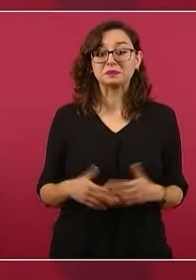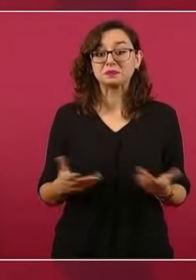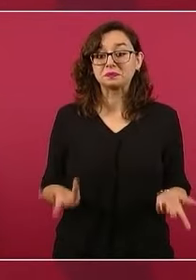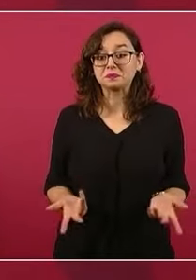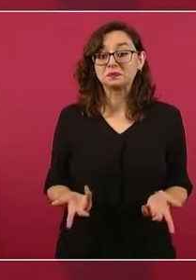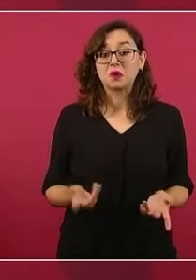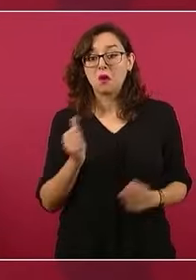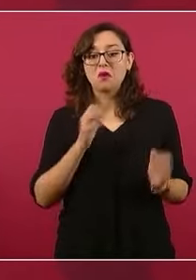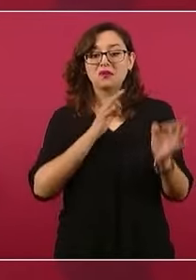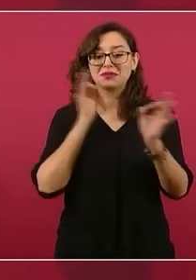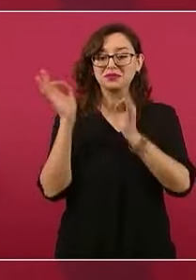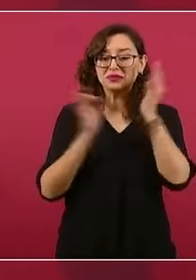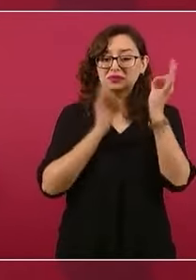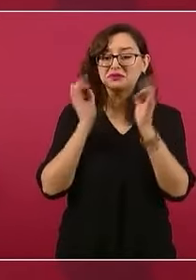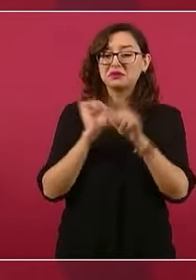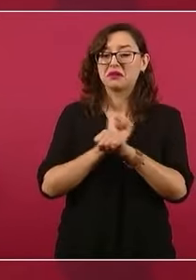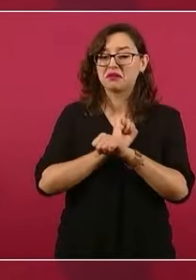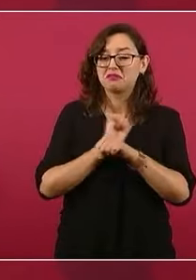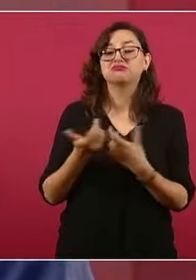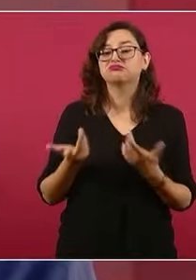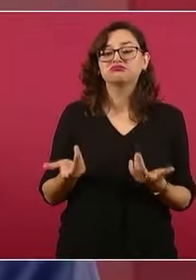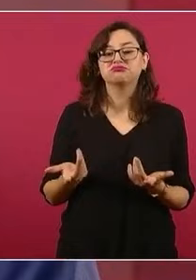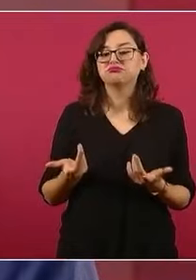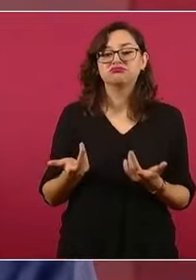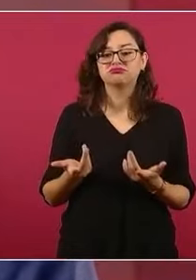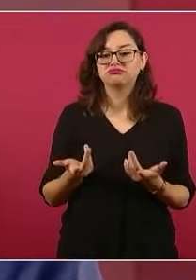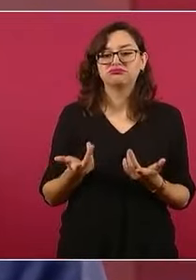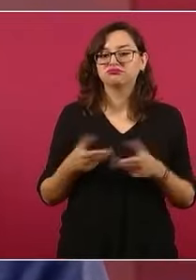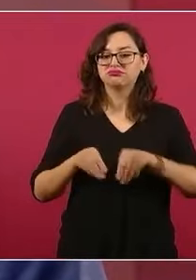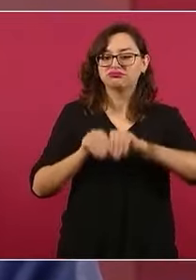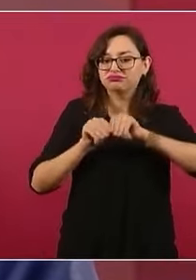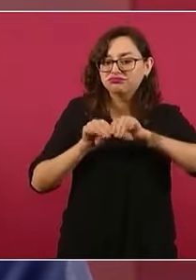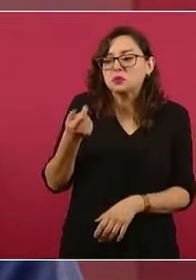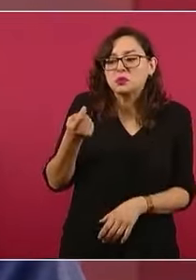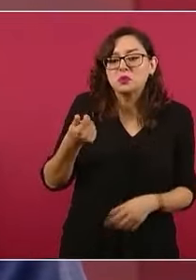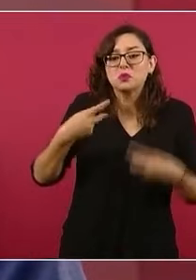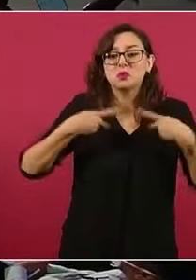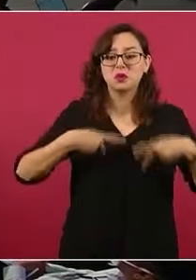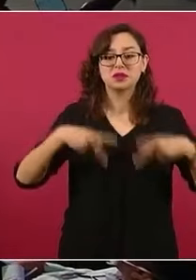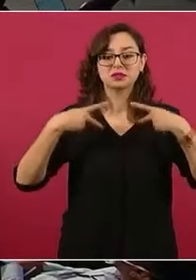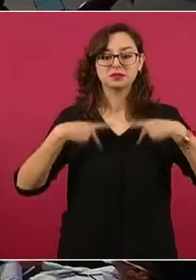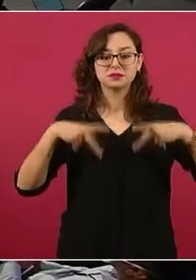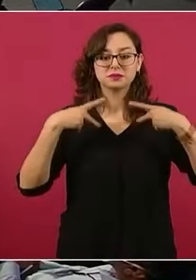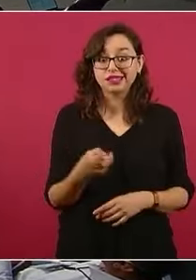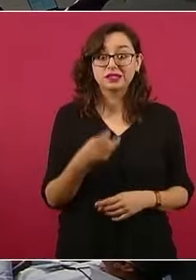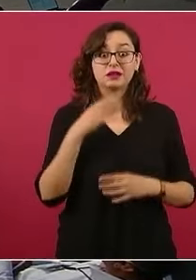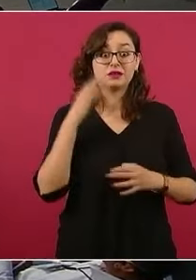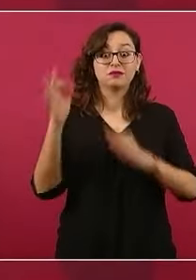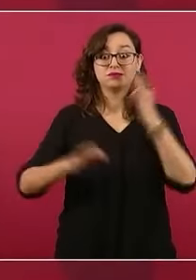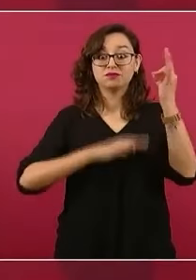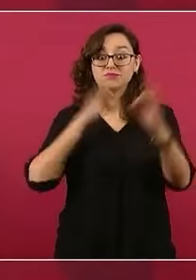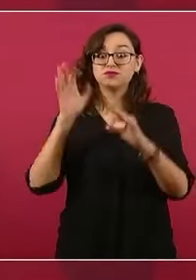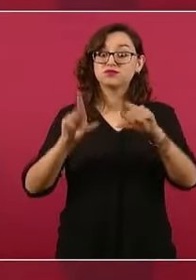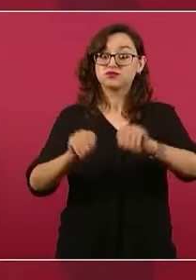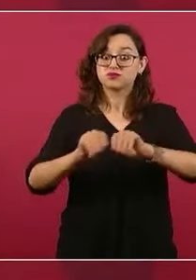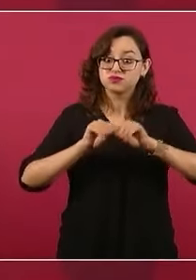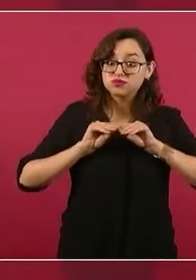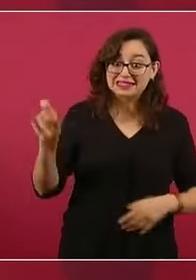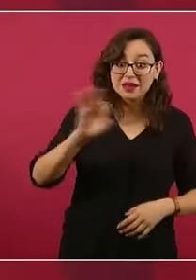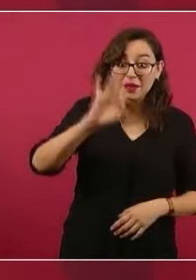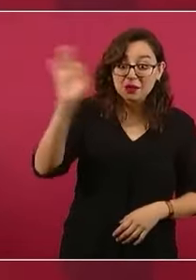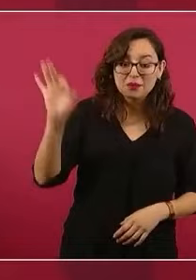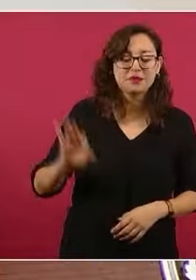importante, pues queda en ciertos sectores. Masificar la información no es un asunto fácil. En nuestro país